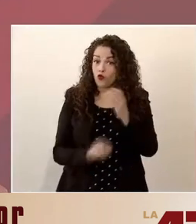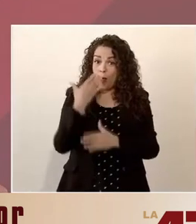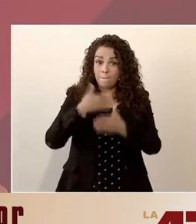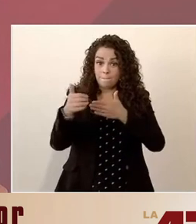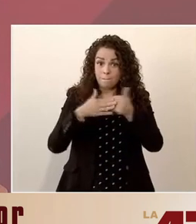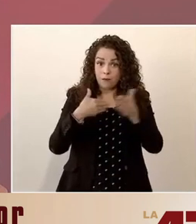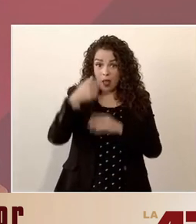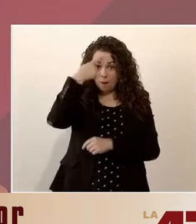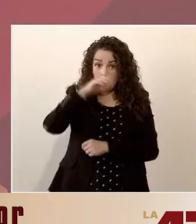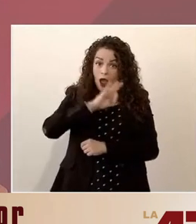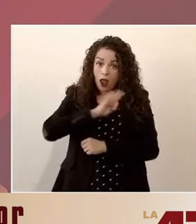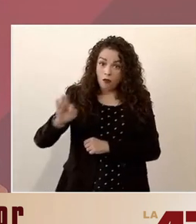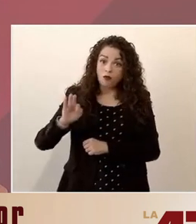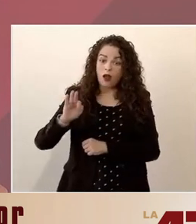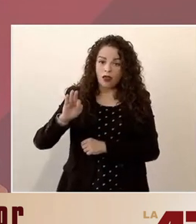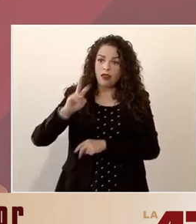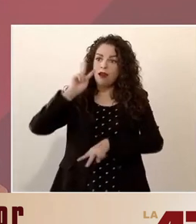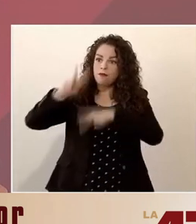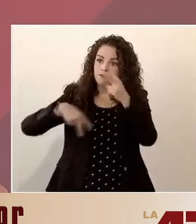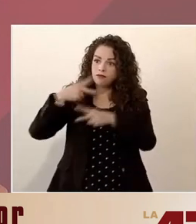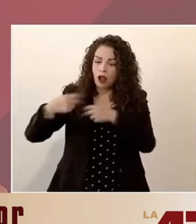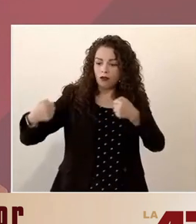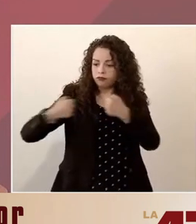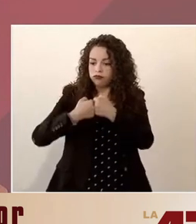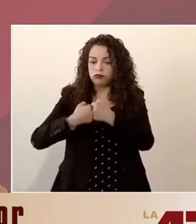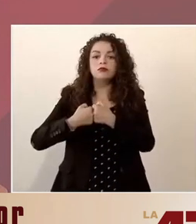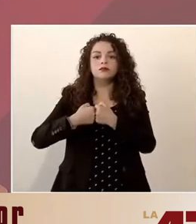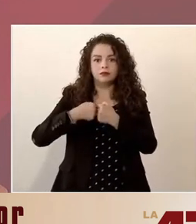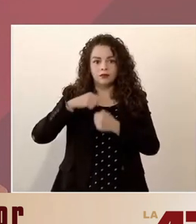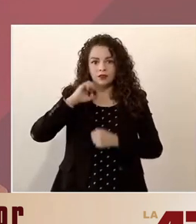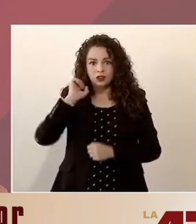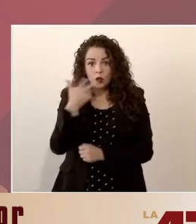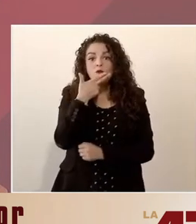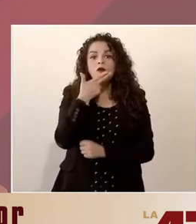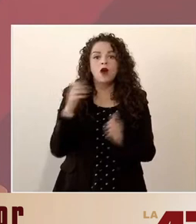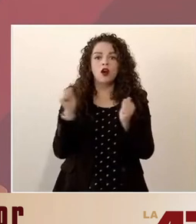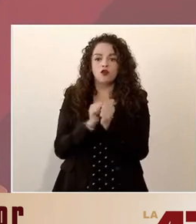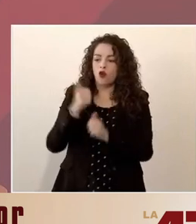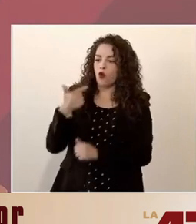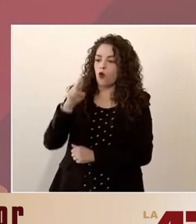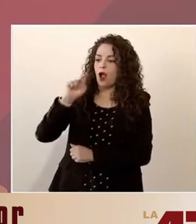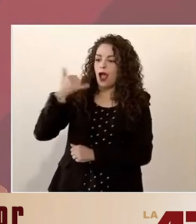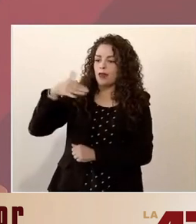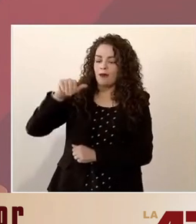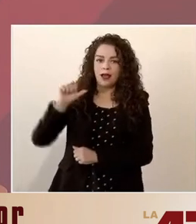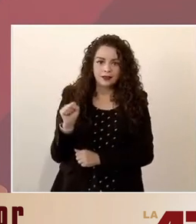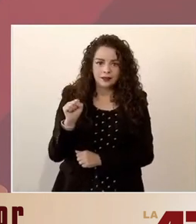Chihuahua con el puerto de Guaymas y poder